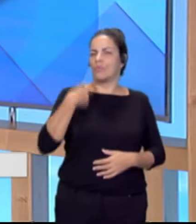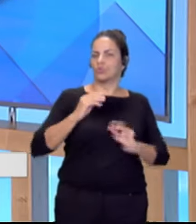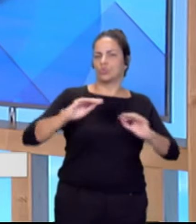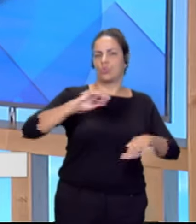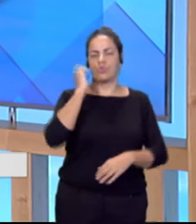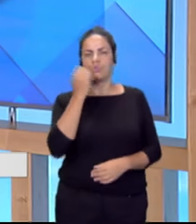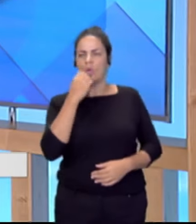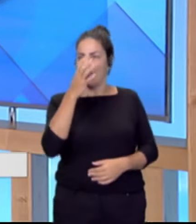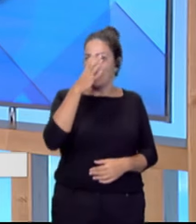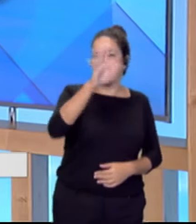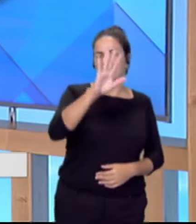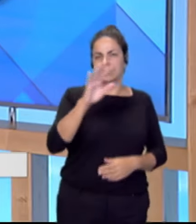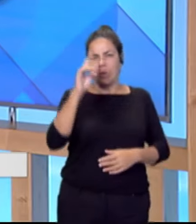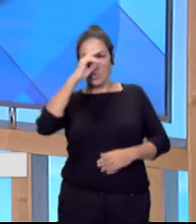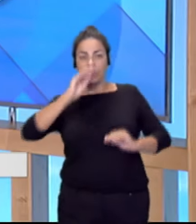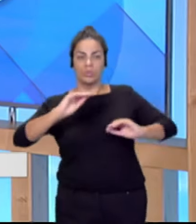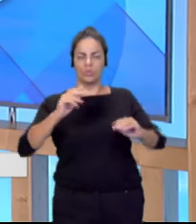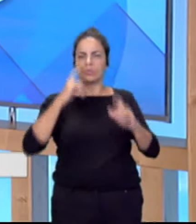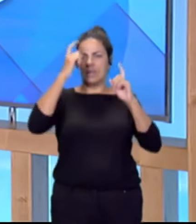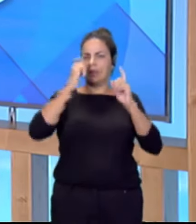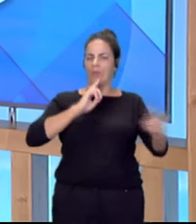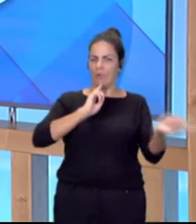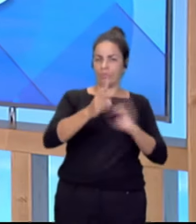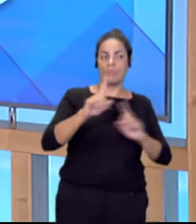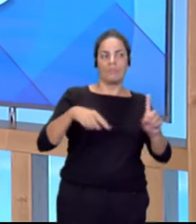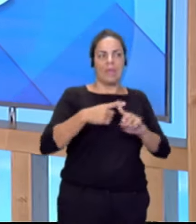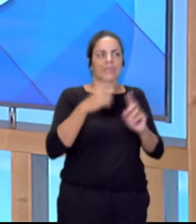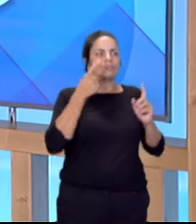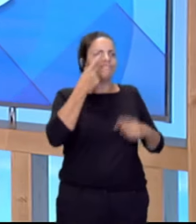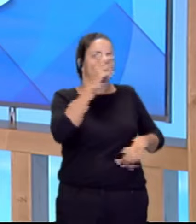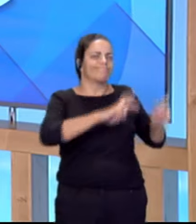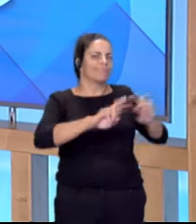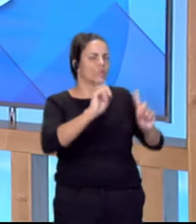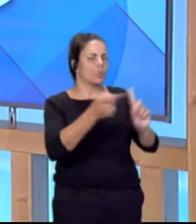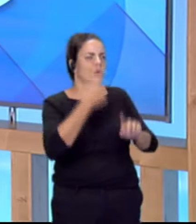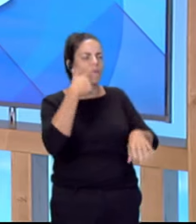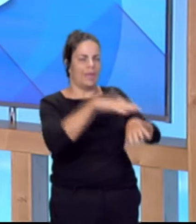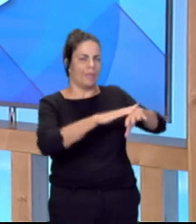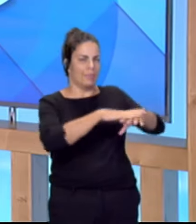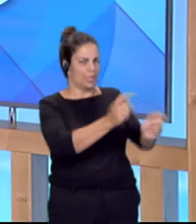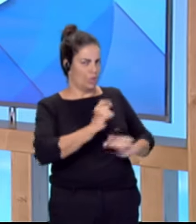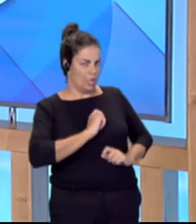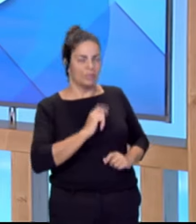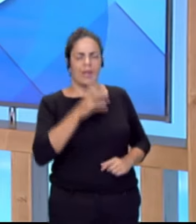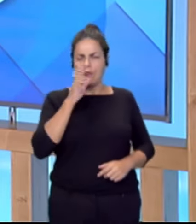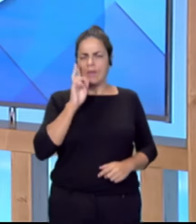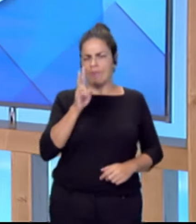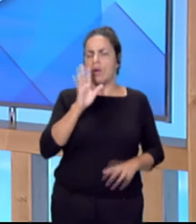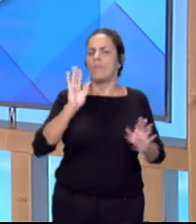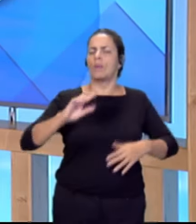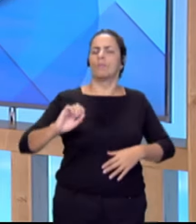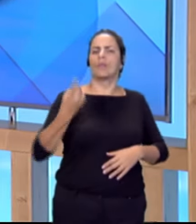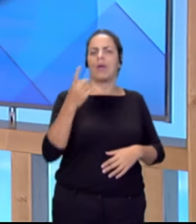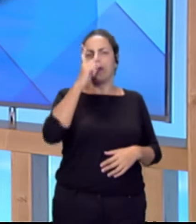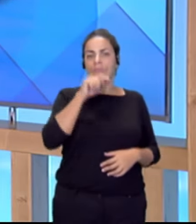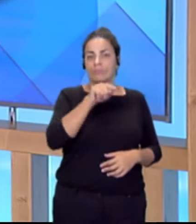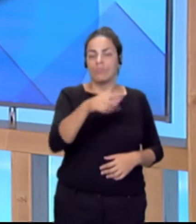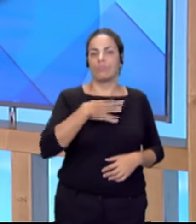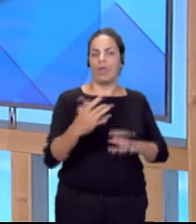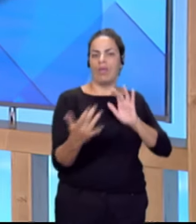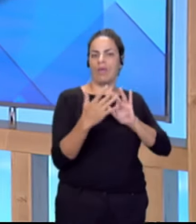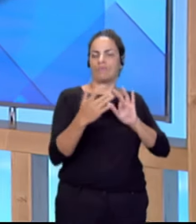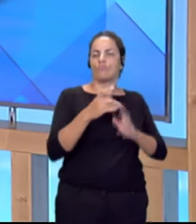esas denuncias, también preocupaciones que tienen. Buscamos esa solución por parte de las administraciones. Enseguida lo vemos, pero antes les recordamos cómo pueden ponerse en